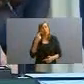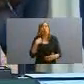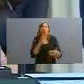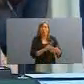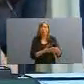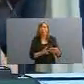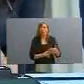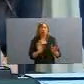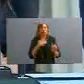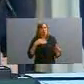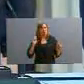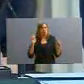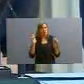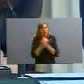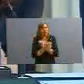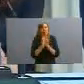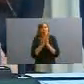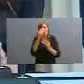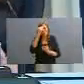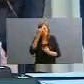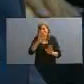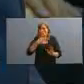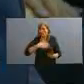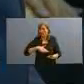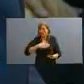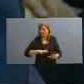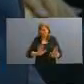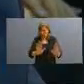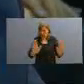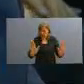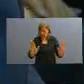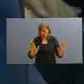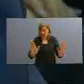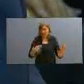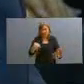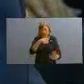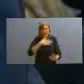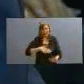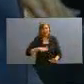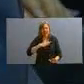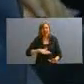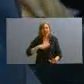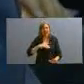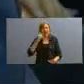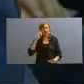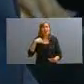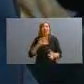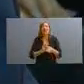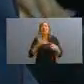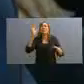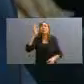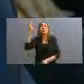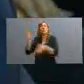va a reformar ninguna constitución, quédense todos tranquilos. Así que los que pensaban que esto de la democratización de la